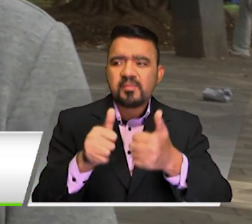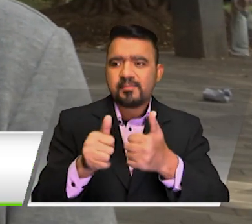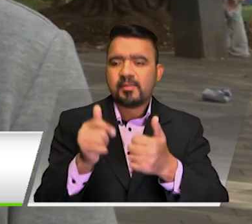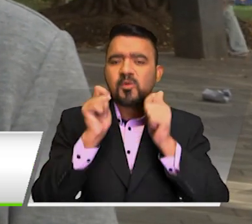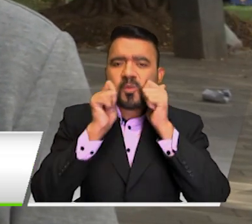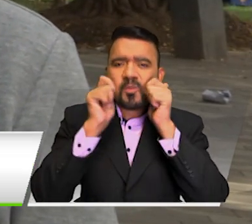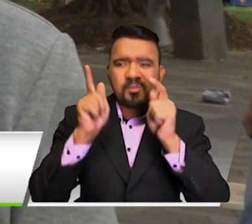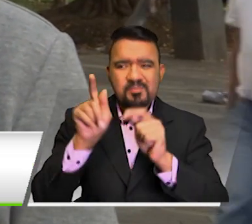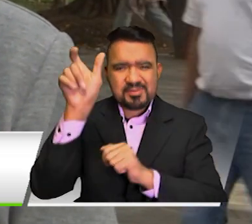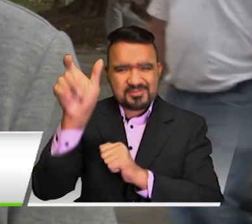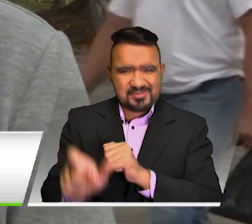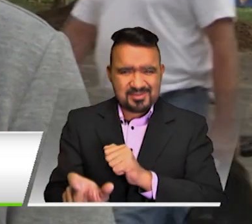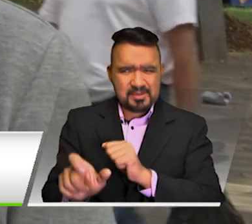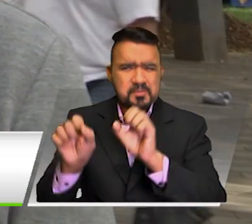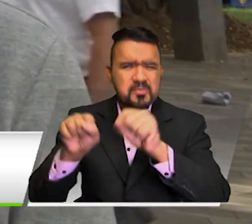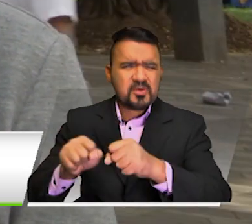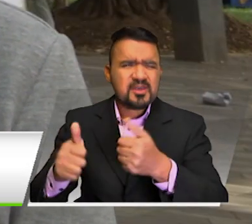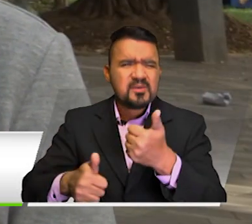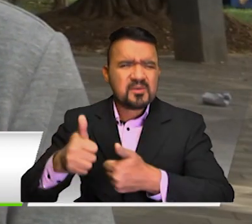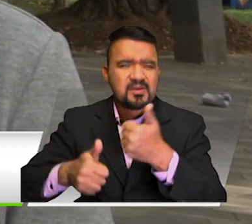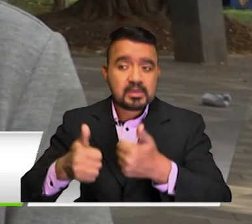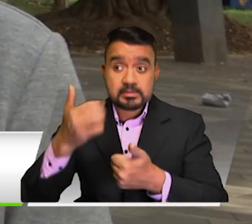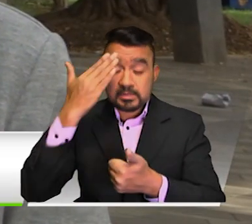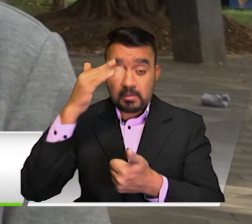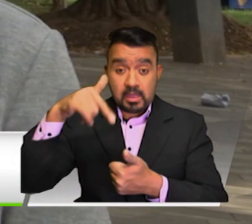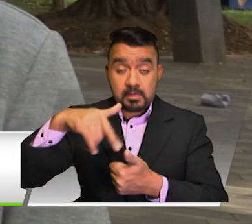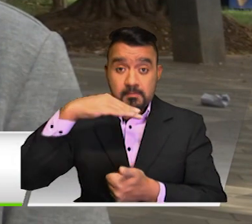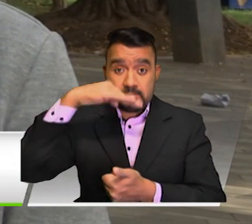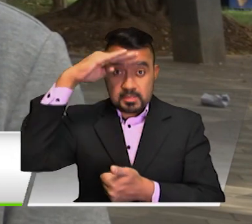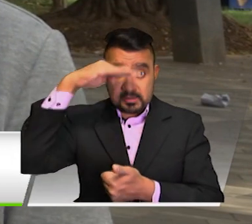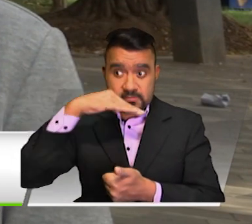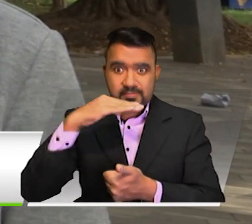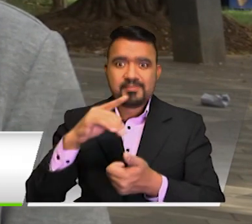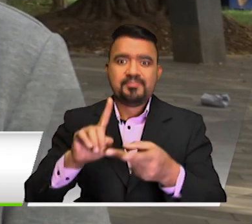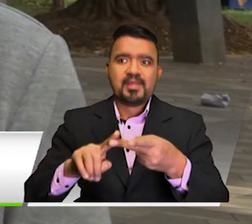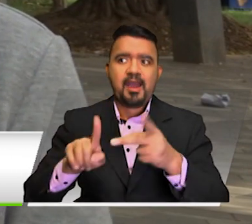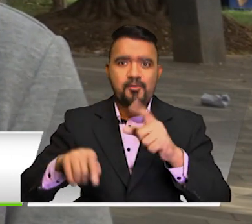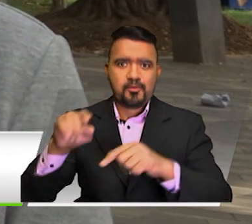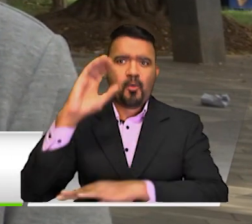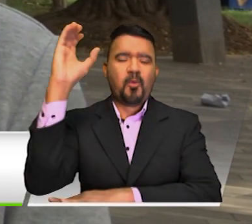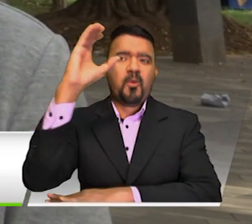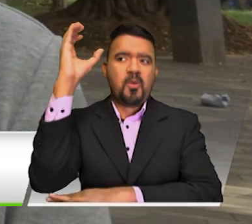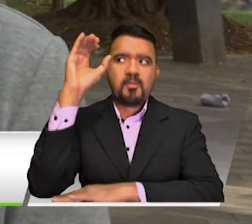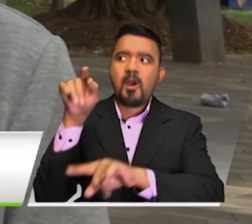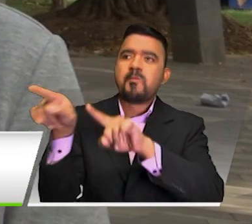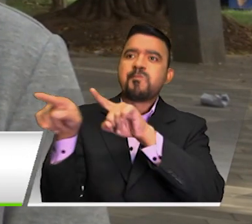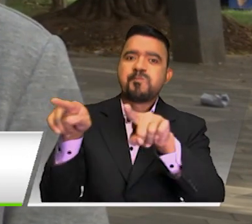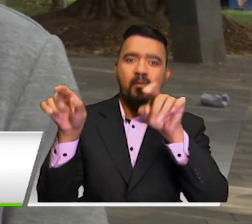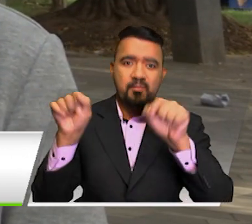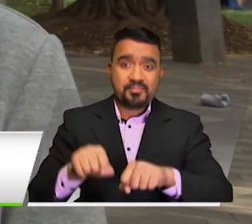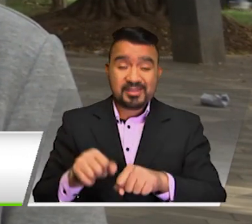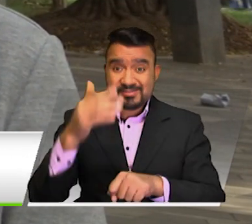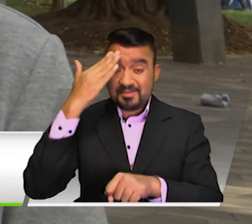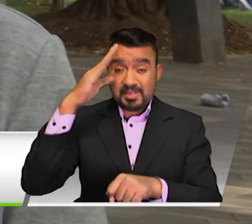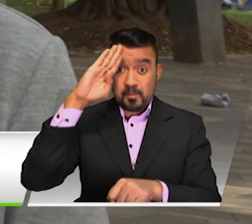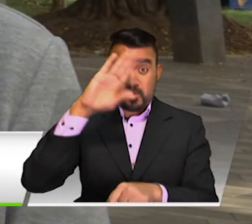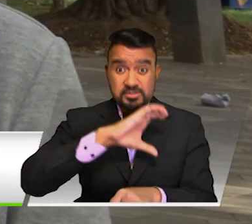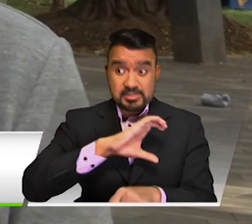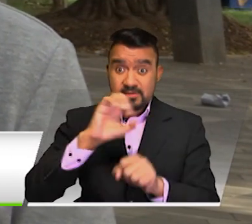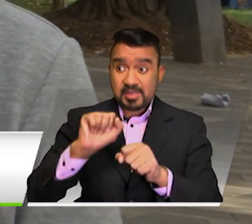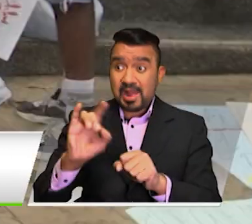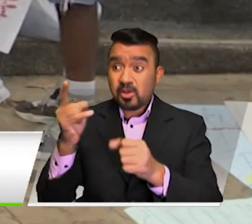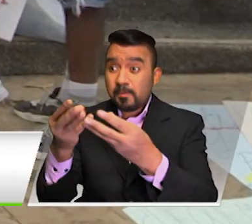humanitario y se ha interpuesto no solamente en Medellín, sino a nivel nacional, con el propósito de que las autoridades ayuden a localizar a las